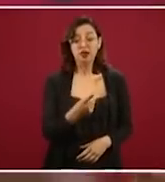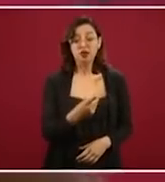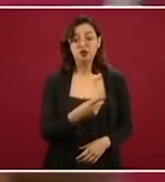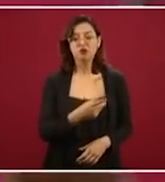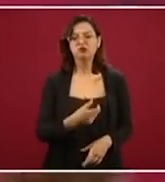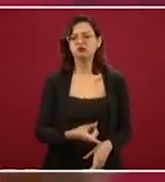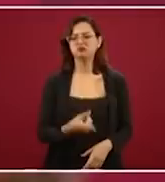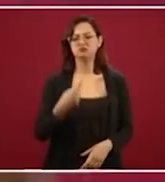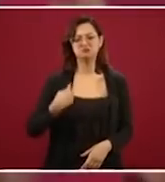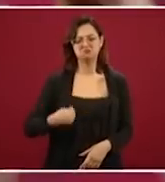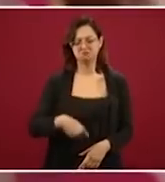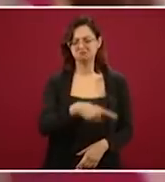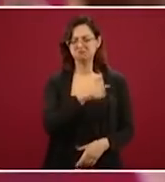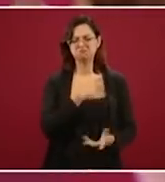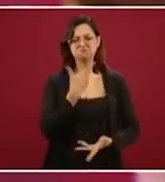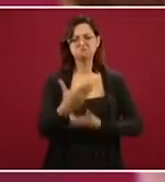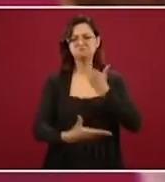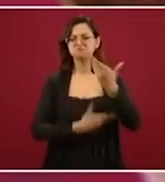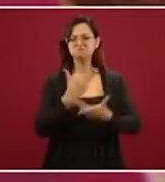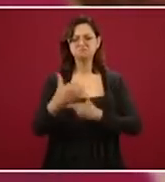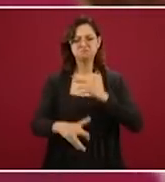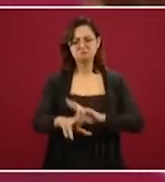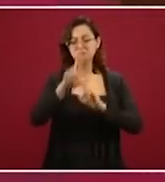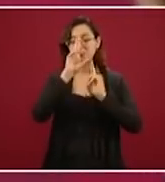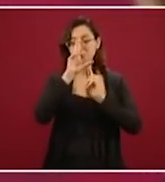a respetar